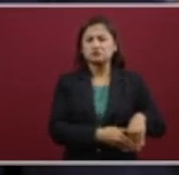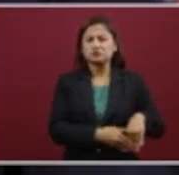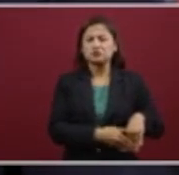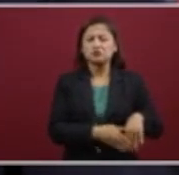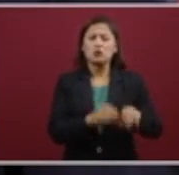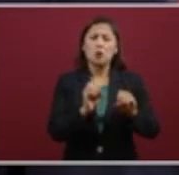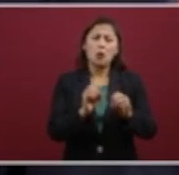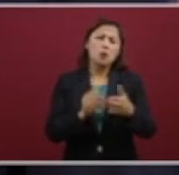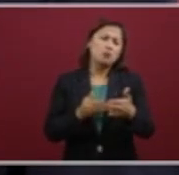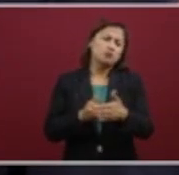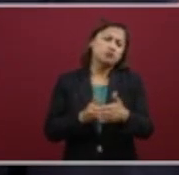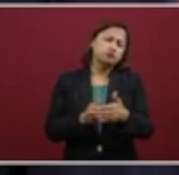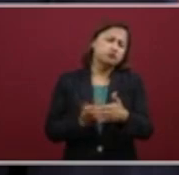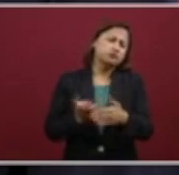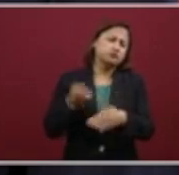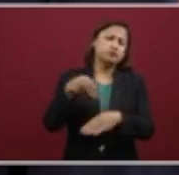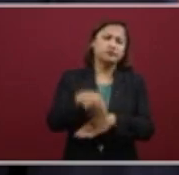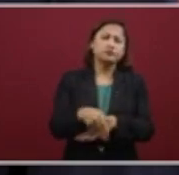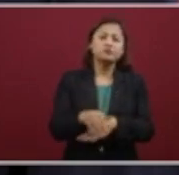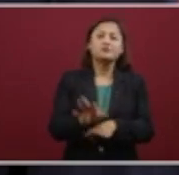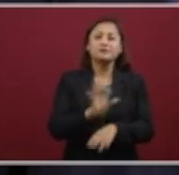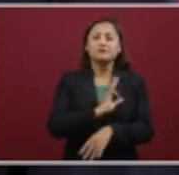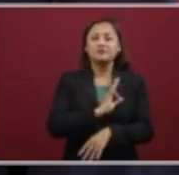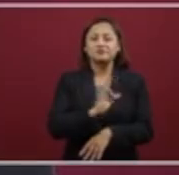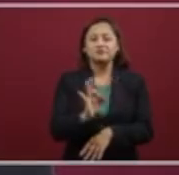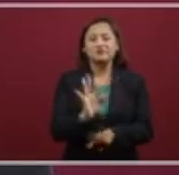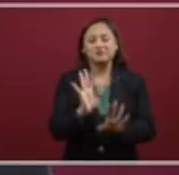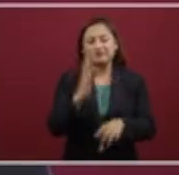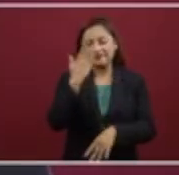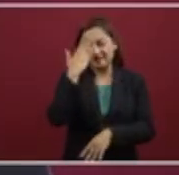brincar. Somos especialistas